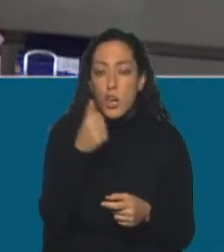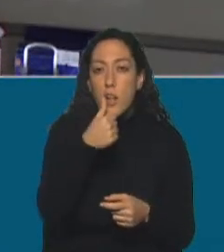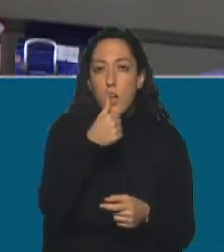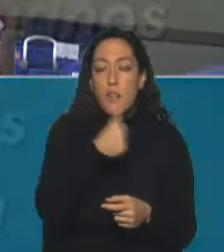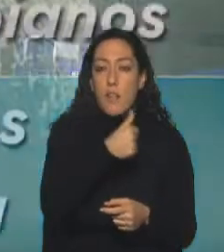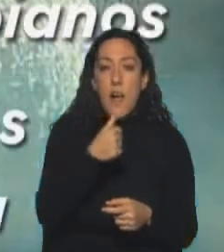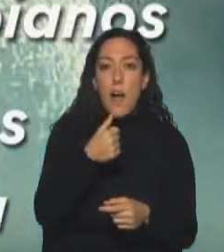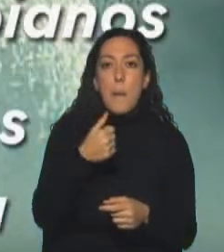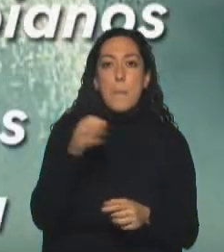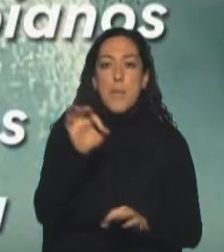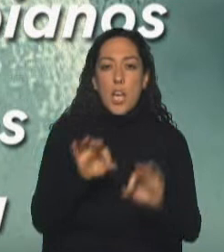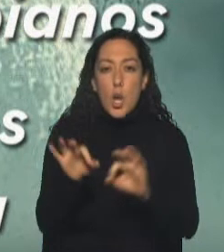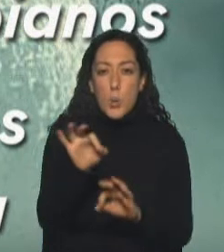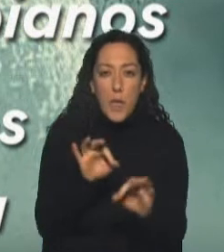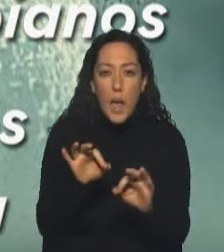antimicrobianos